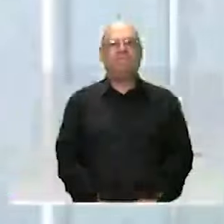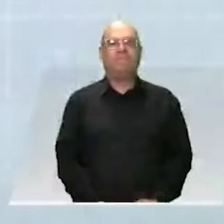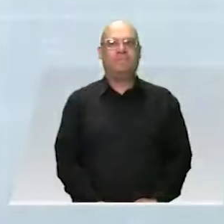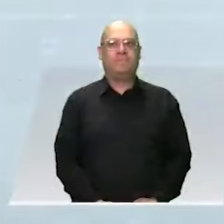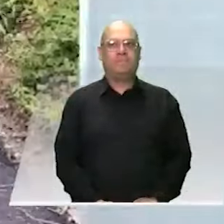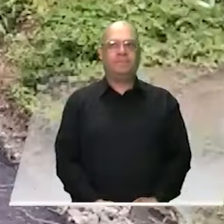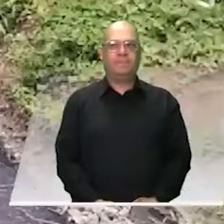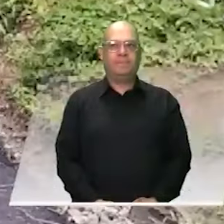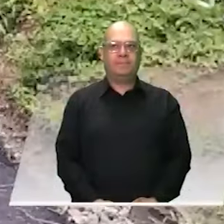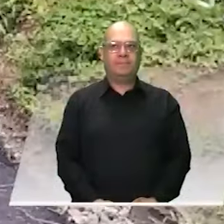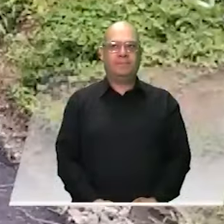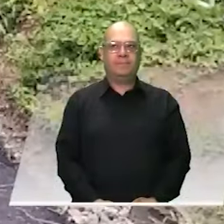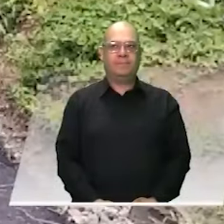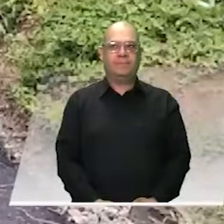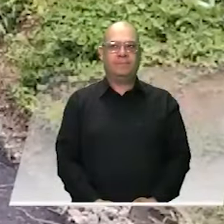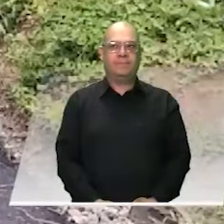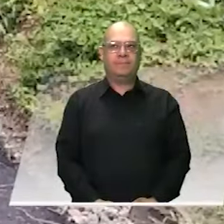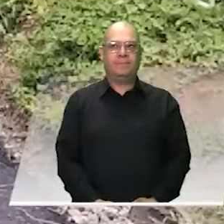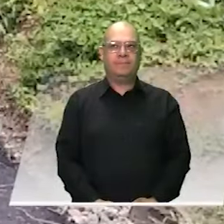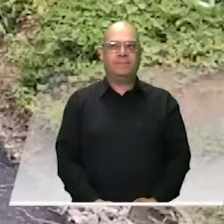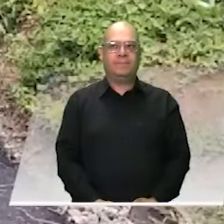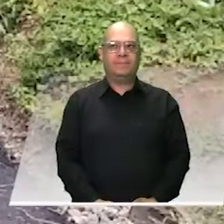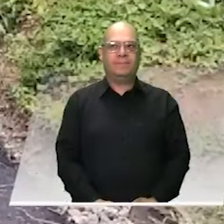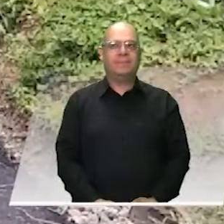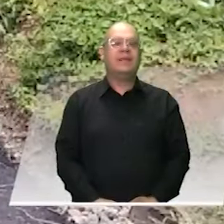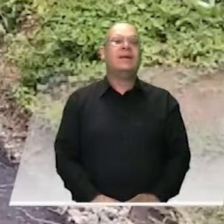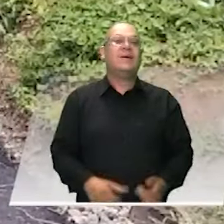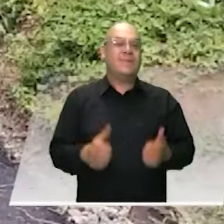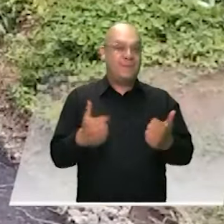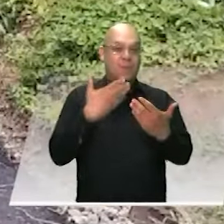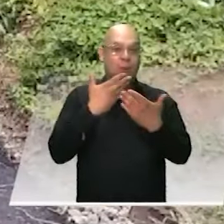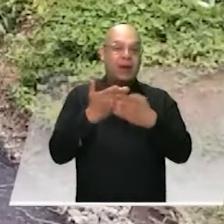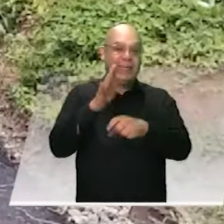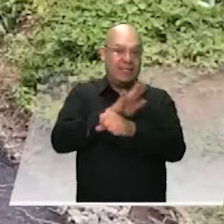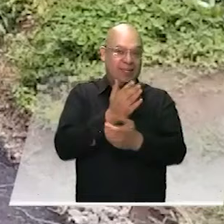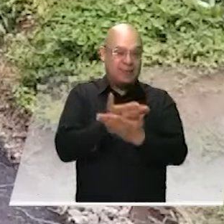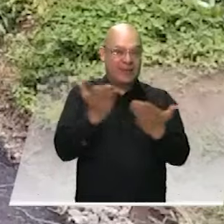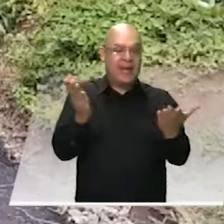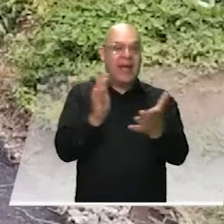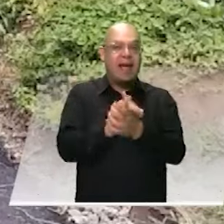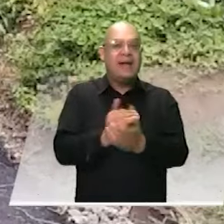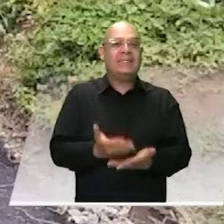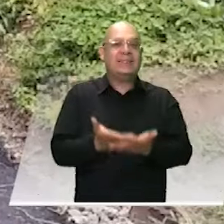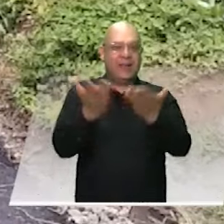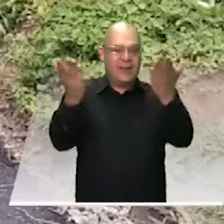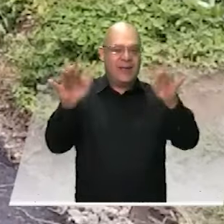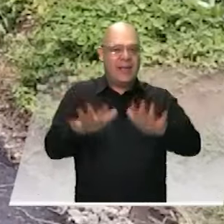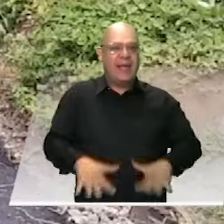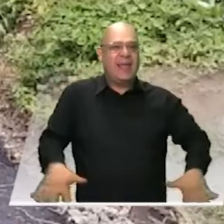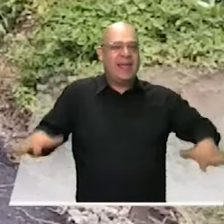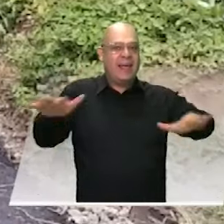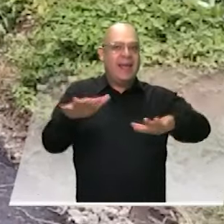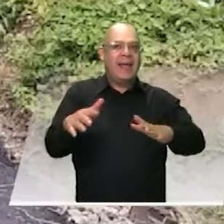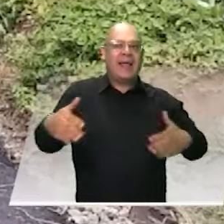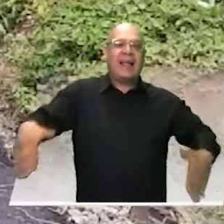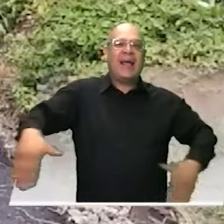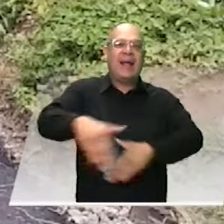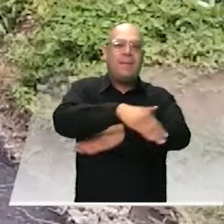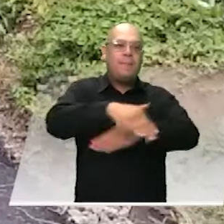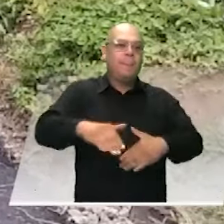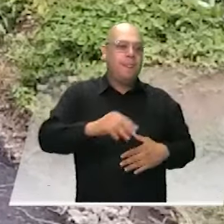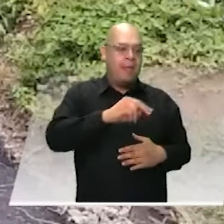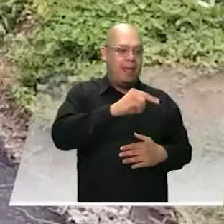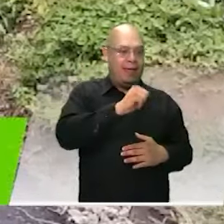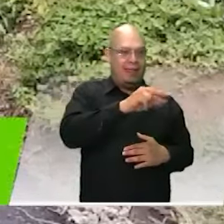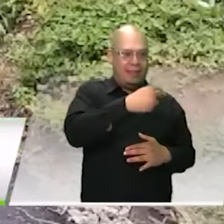escuchamos Así es compañeros televidentes tal Buenas tardes Yo los saludo hasta ahora desde la vía que del municipio de nariño conduce